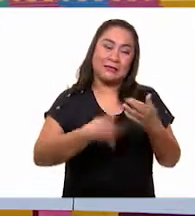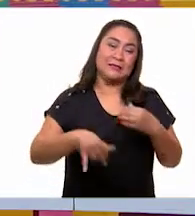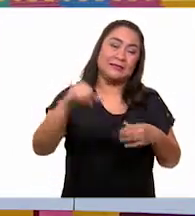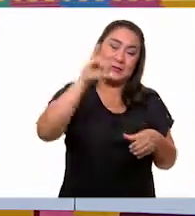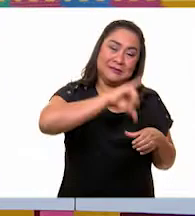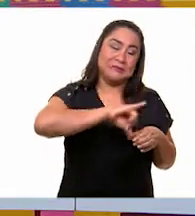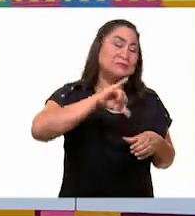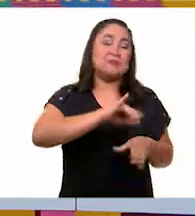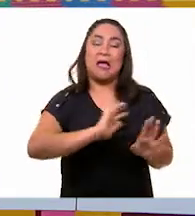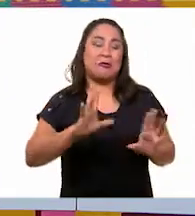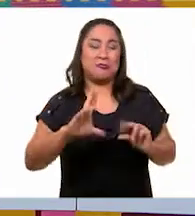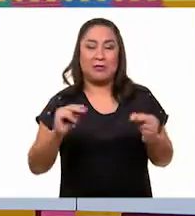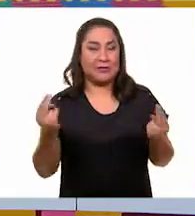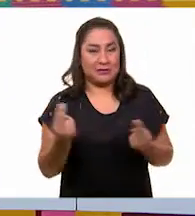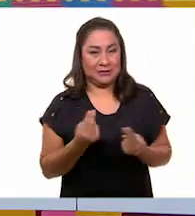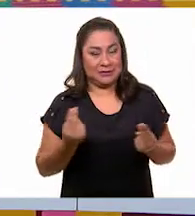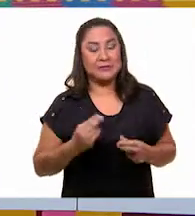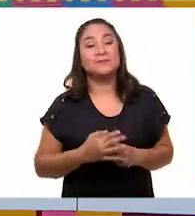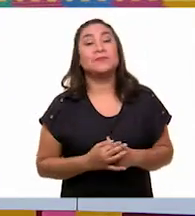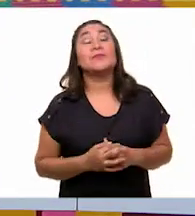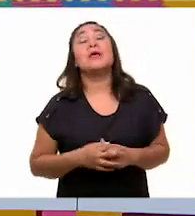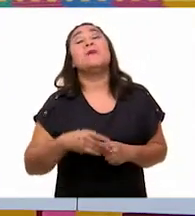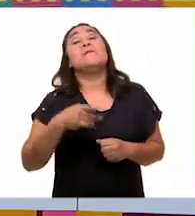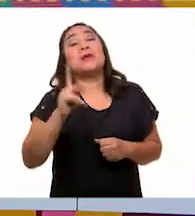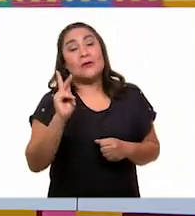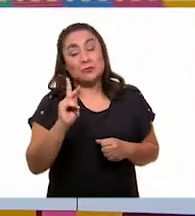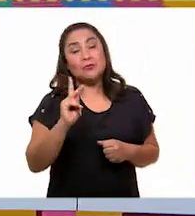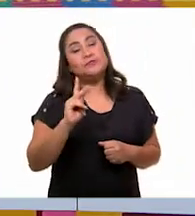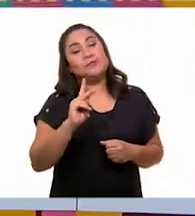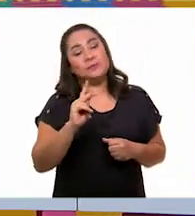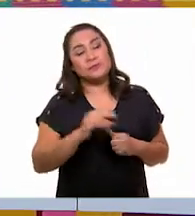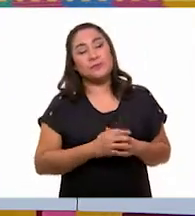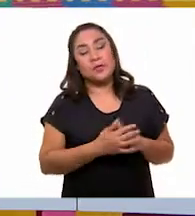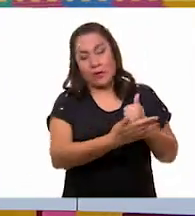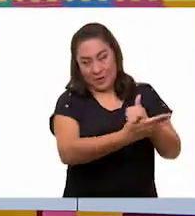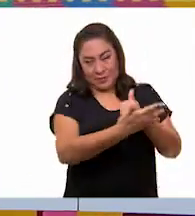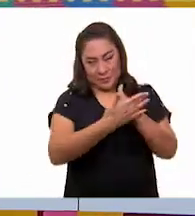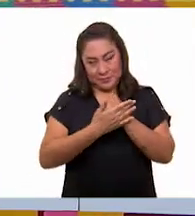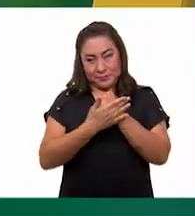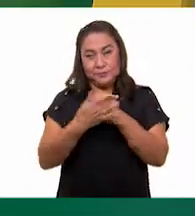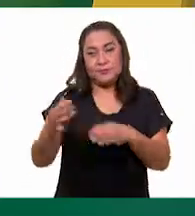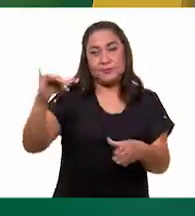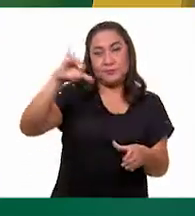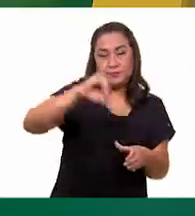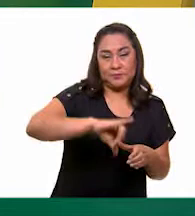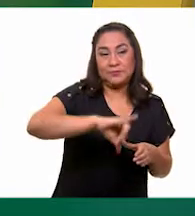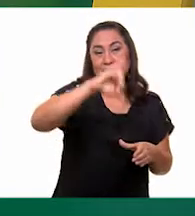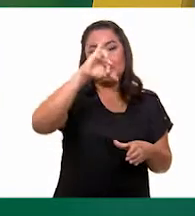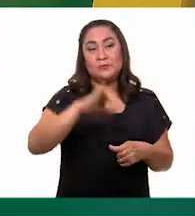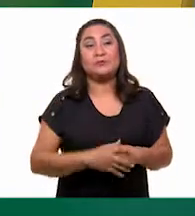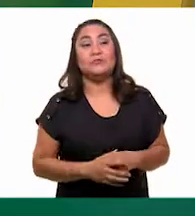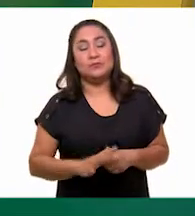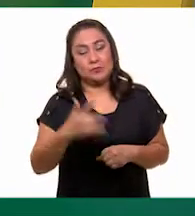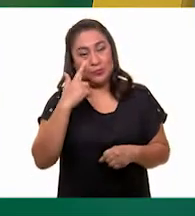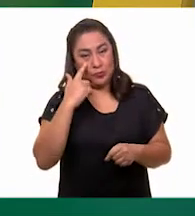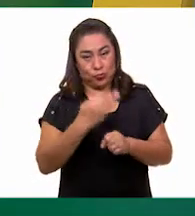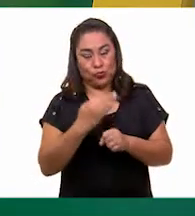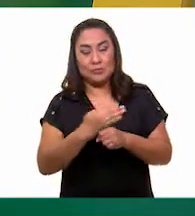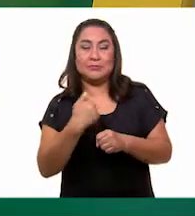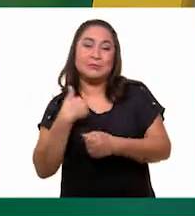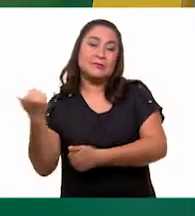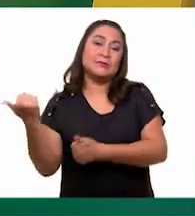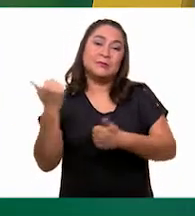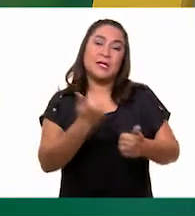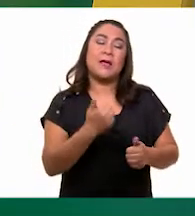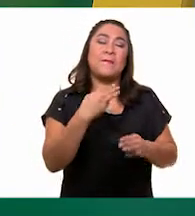a necesitarlo, pero sí vamos a necesitar otro. ¿Me ayudas con esta otra botella? Con mucho gusto, claro. En lo que yo saco el material que